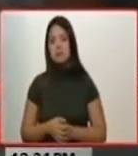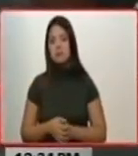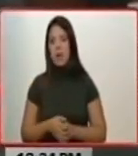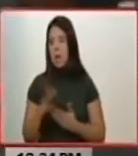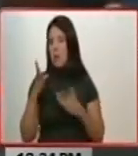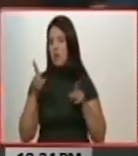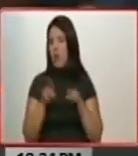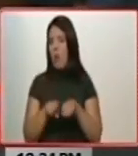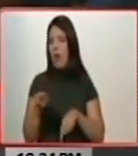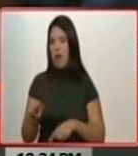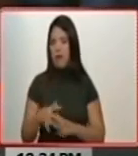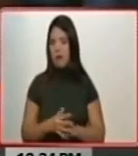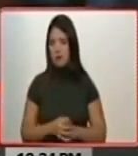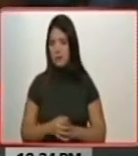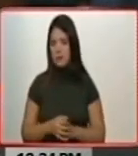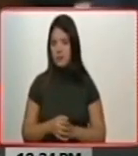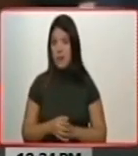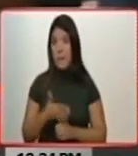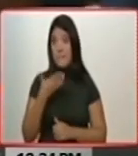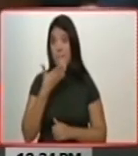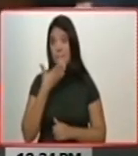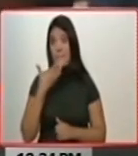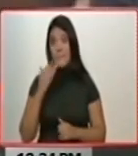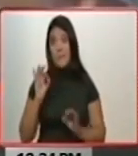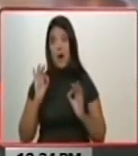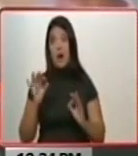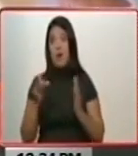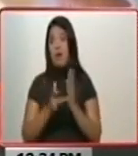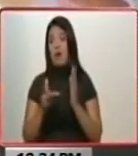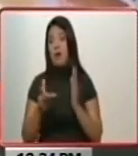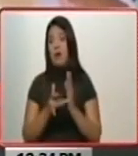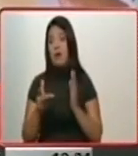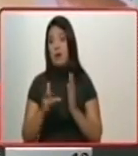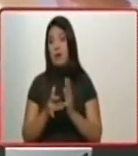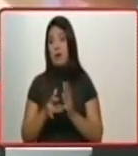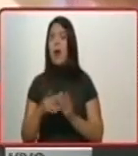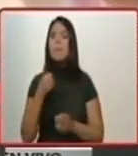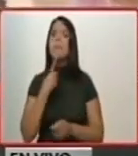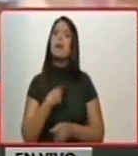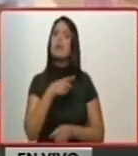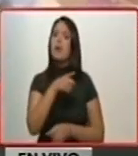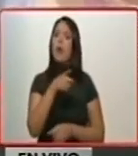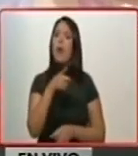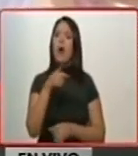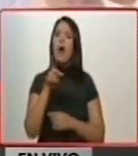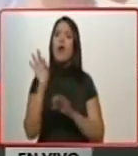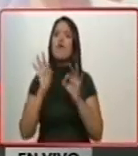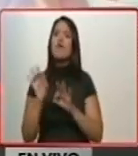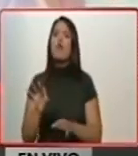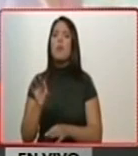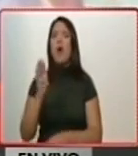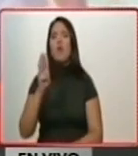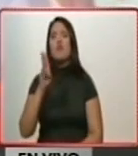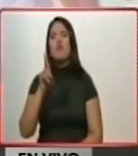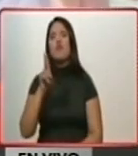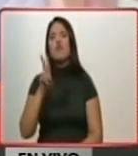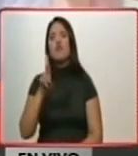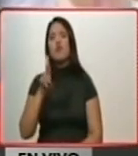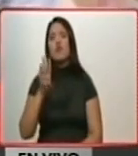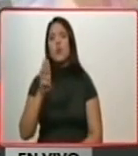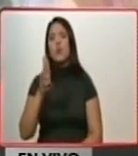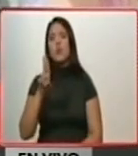similares a estos, de los mejores, tipo burbuja, me decía el presidente de Costas de